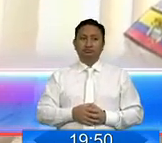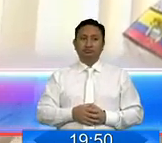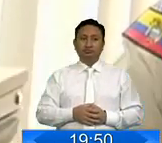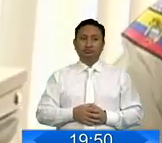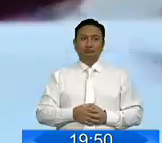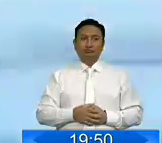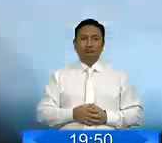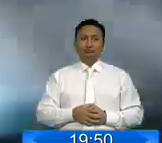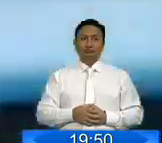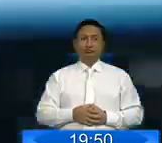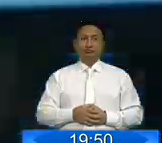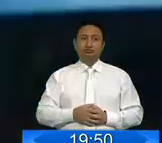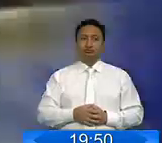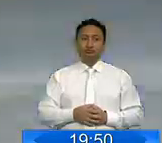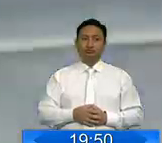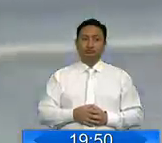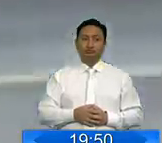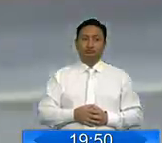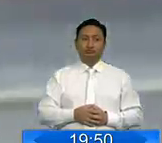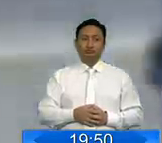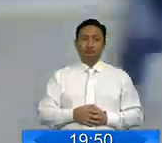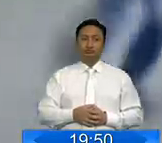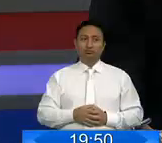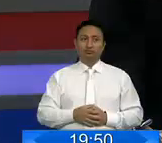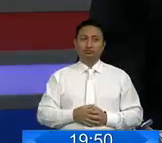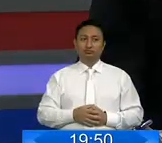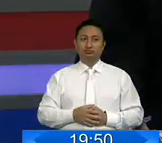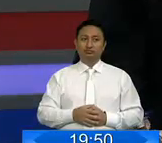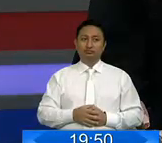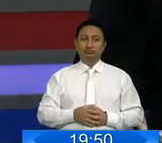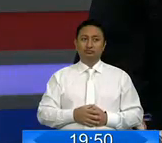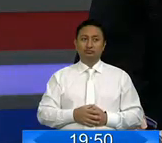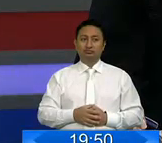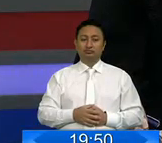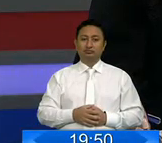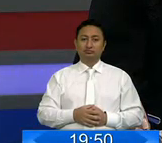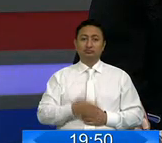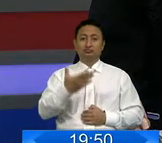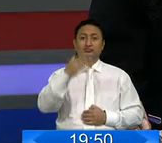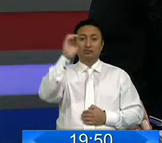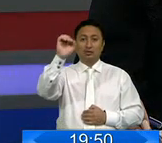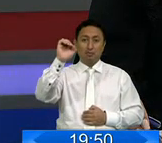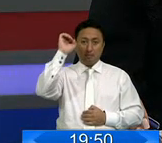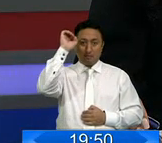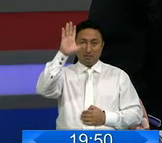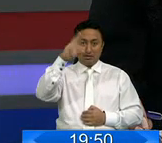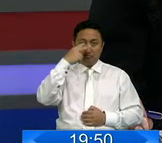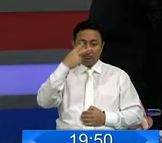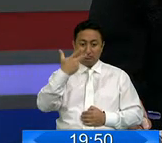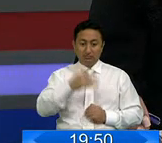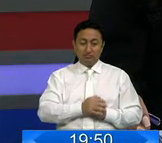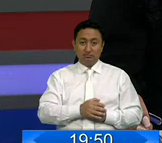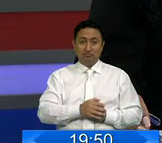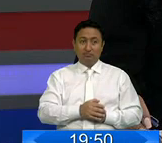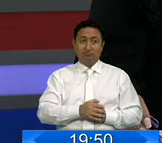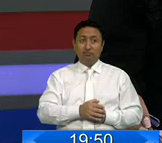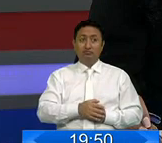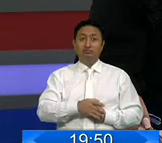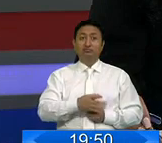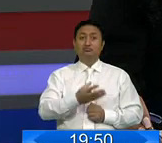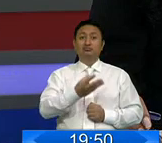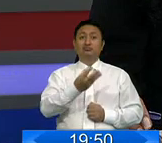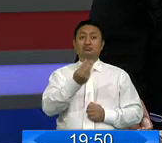de este sujeto, ¿no? Informó Julio César Saone. Un video aficionado captó una pelea entre